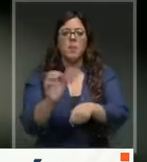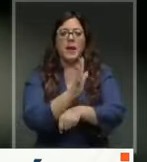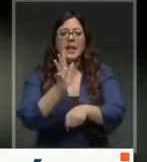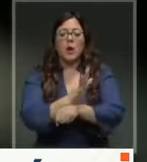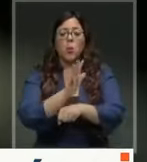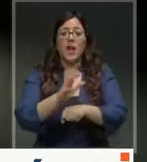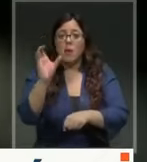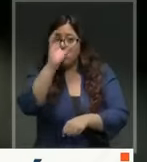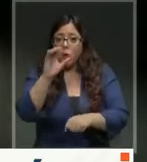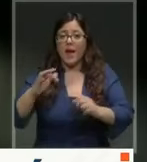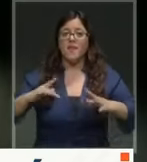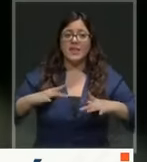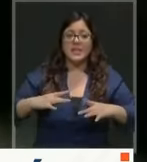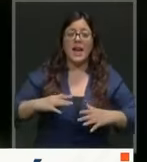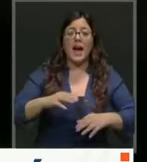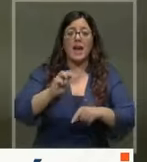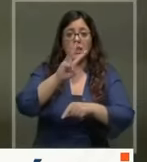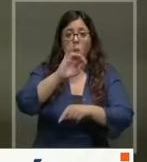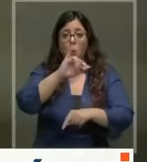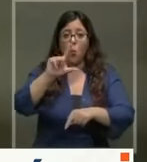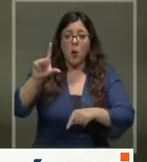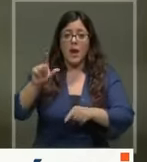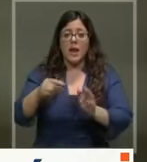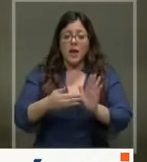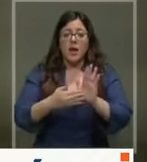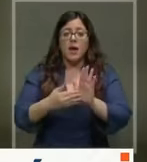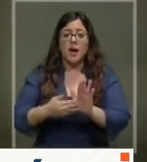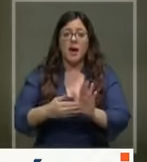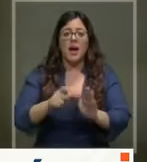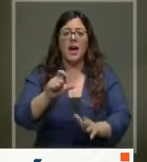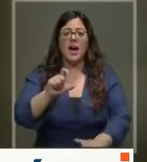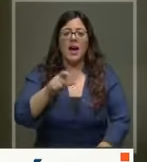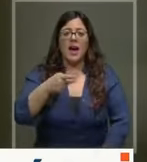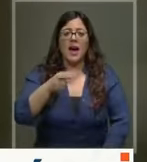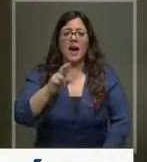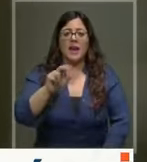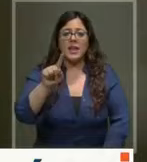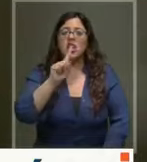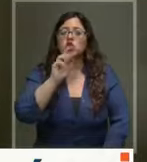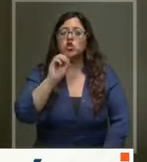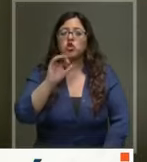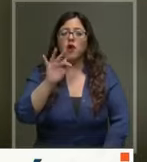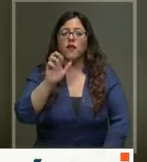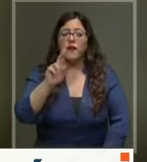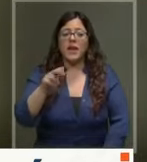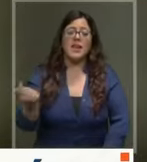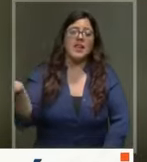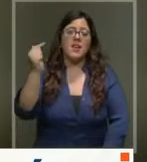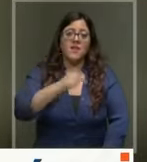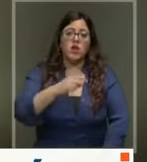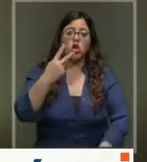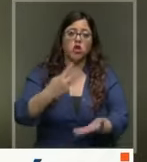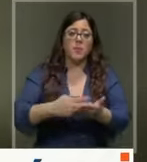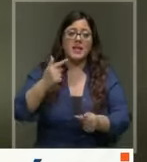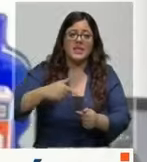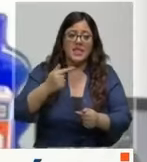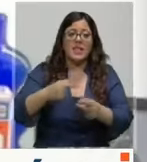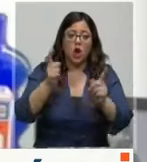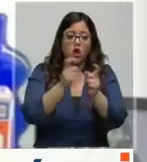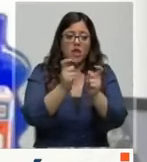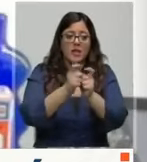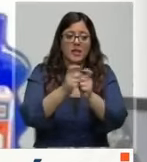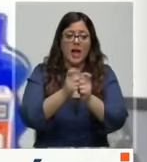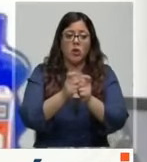de la felicidad, Will Smith interpreta a Christopher Gardner. En 2017 vino a Chile contactado por Viera. Realizó